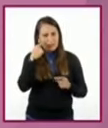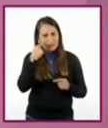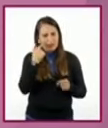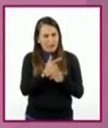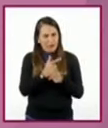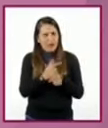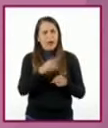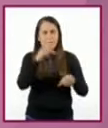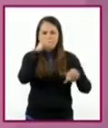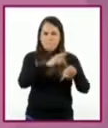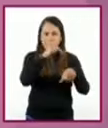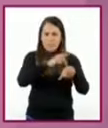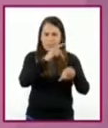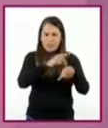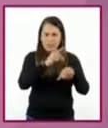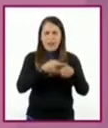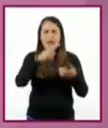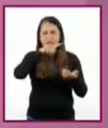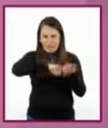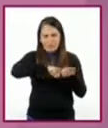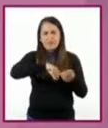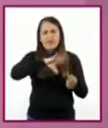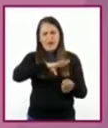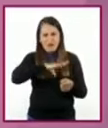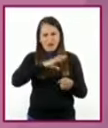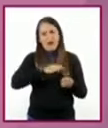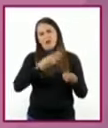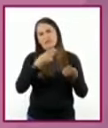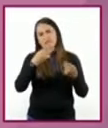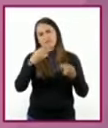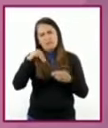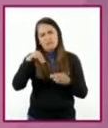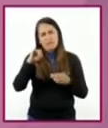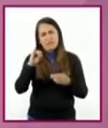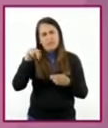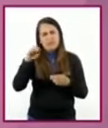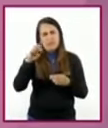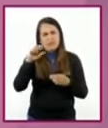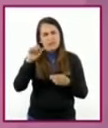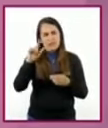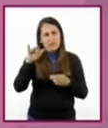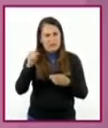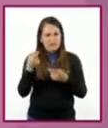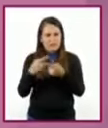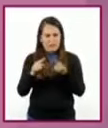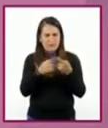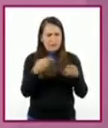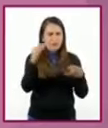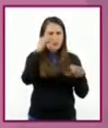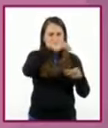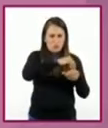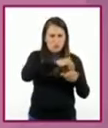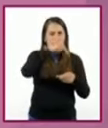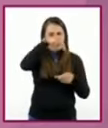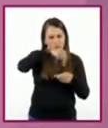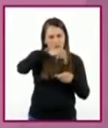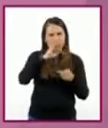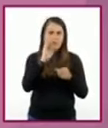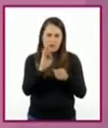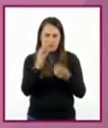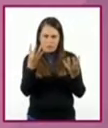las rocas, en donde se encuentra formando minerales, además de que también está unido al nitrógeno y al fósforo,